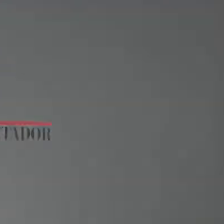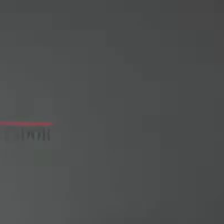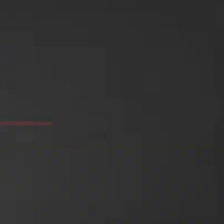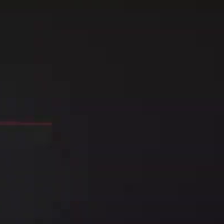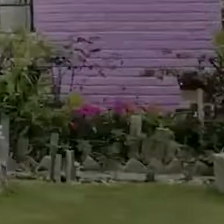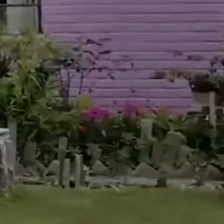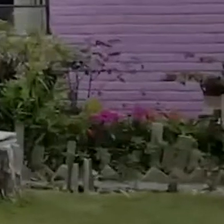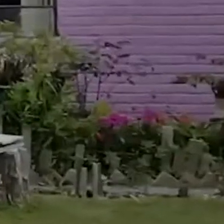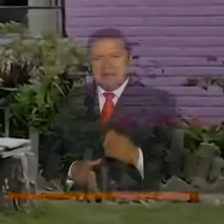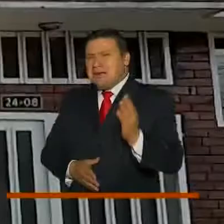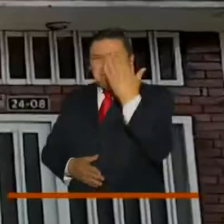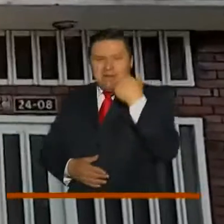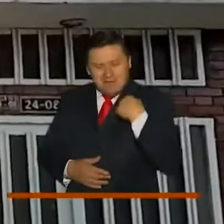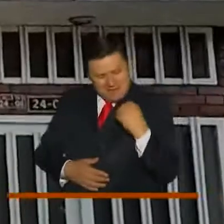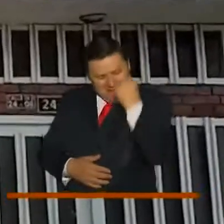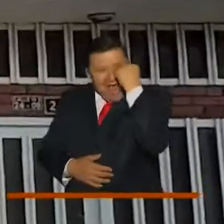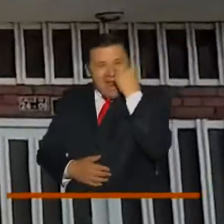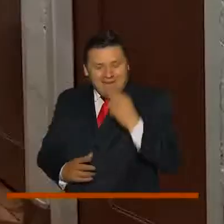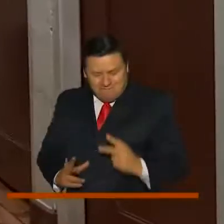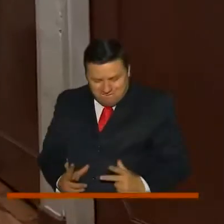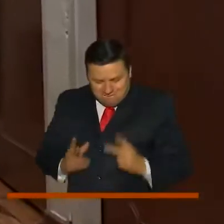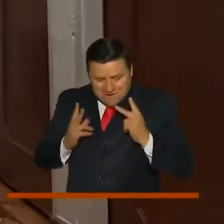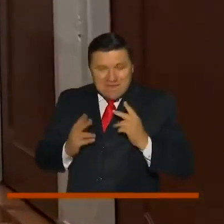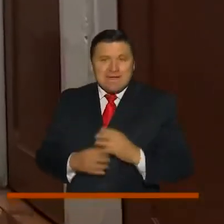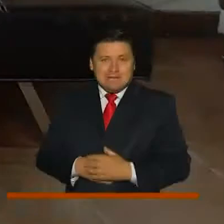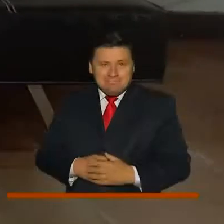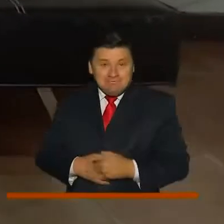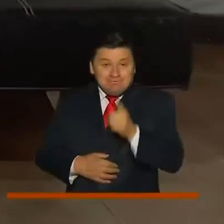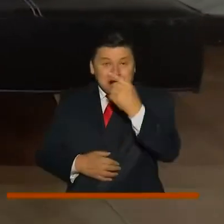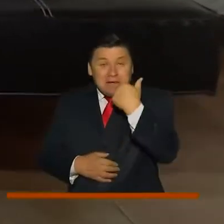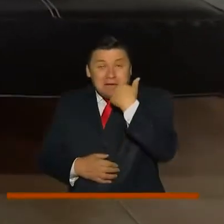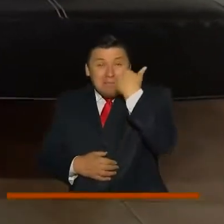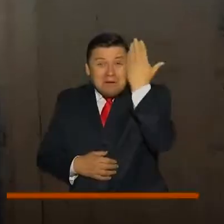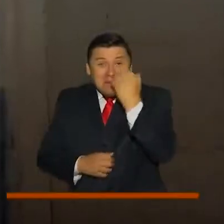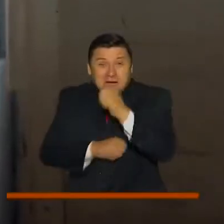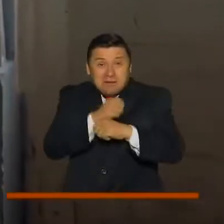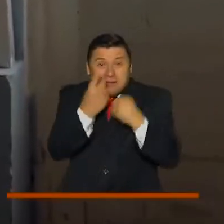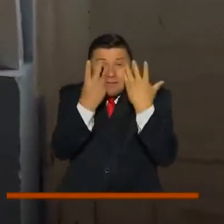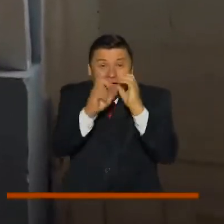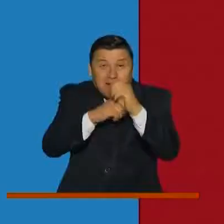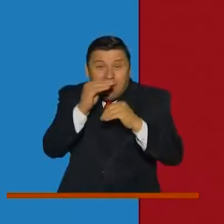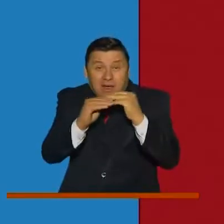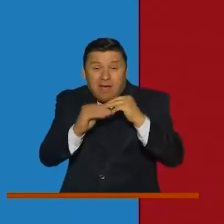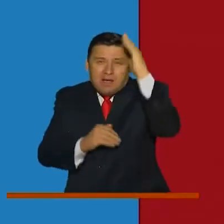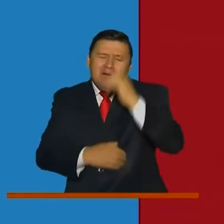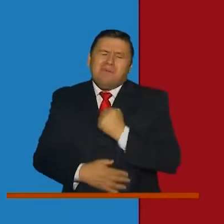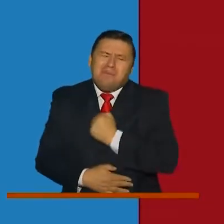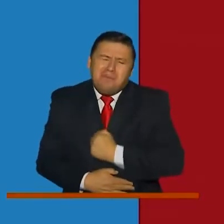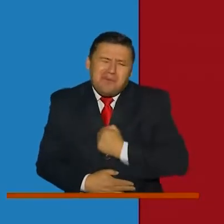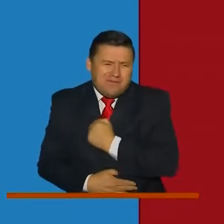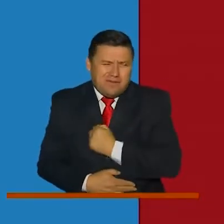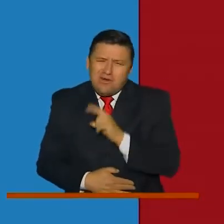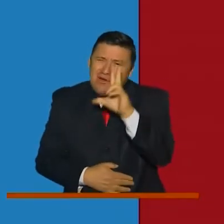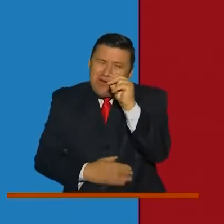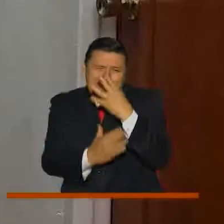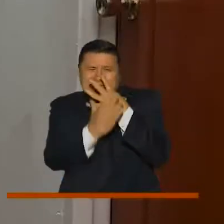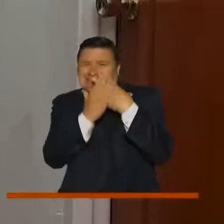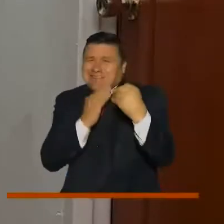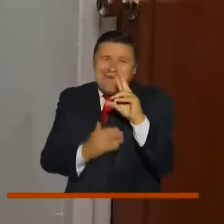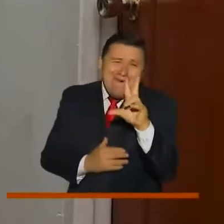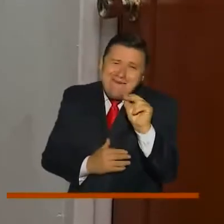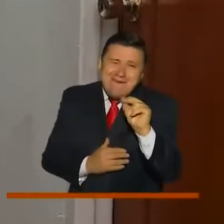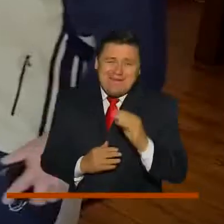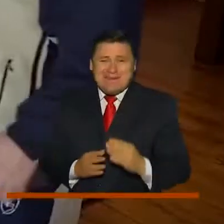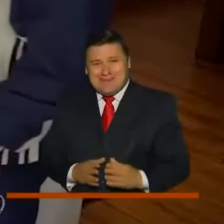vida. Vamos a ganarnos la vida. Si eres mayor de 70 años, por favor, no